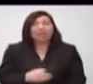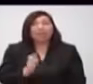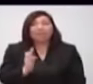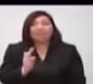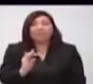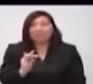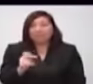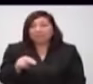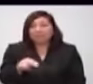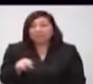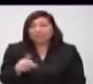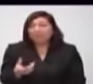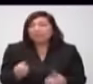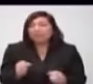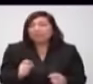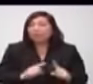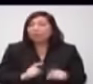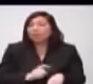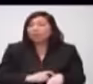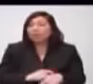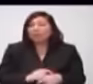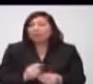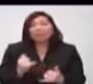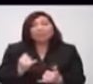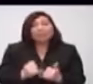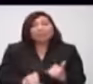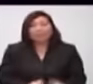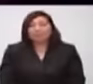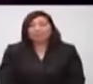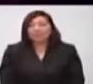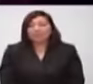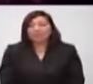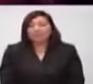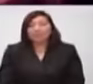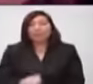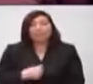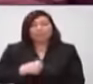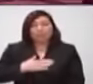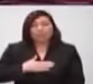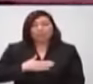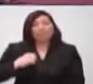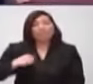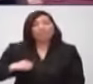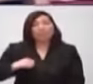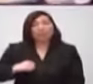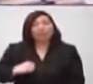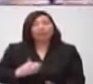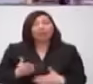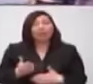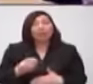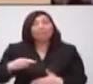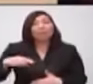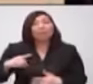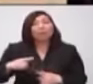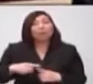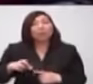un despropósito en la medida que si en algún momento había que caducar a los concesionarios, era la propia municipalidad a través de la Caja Metropolitana quien